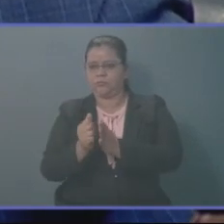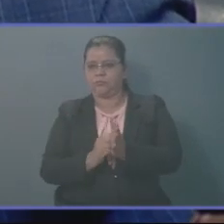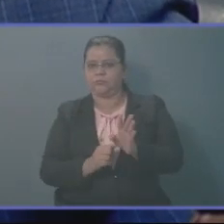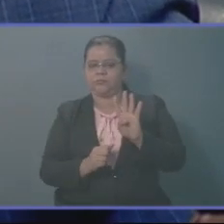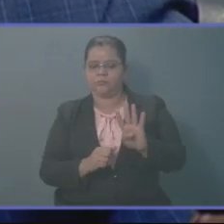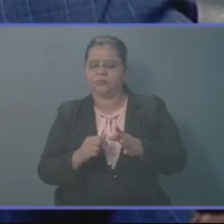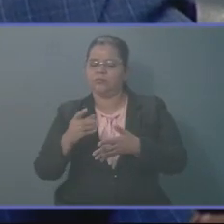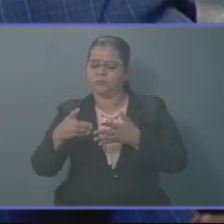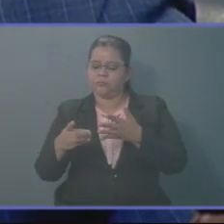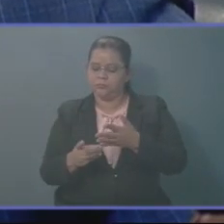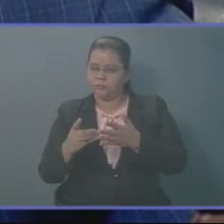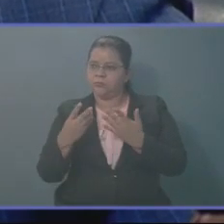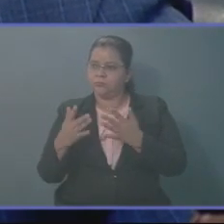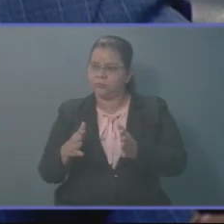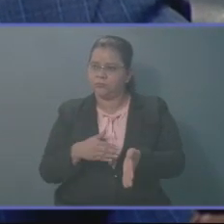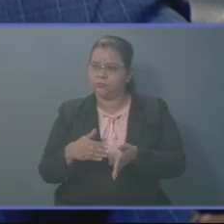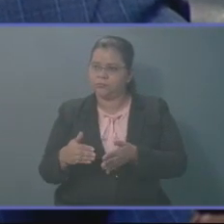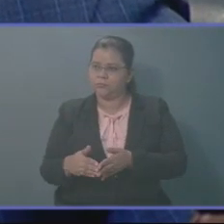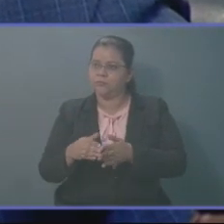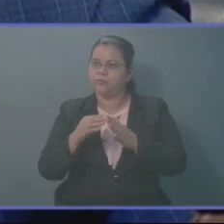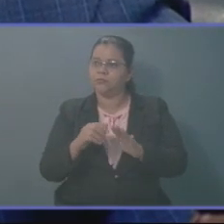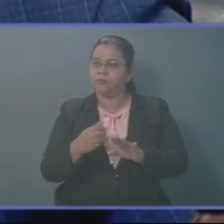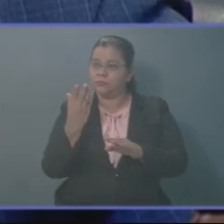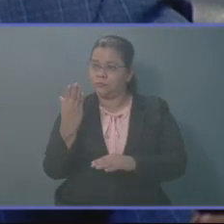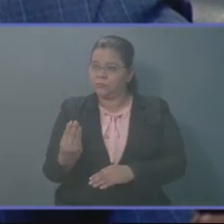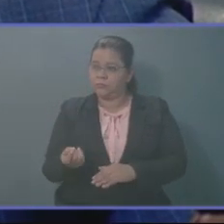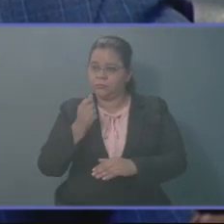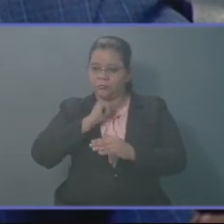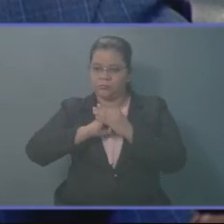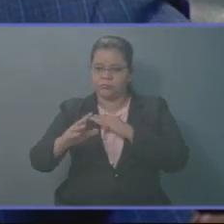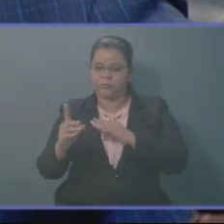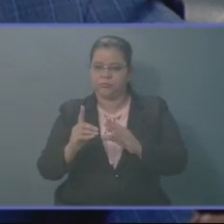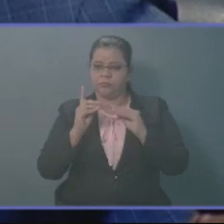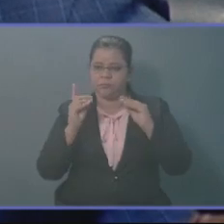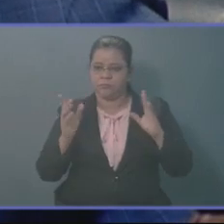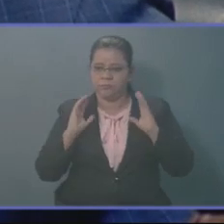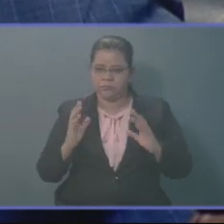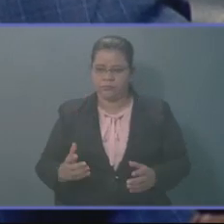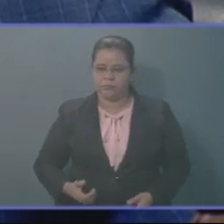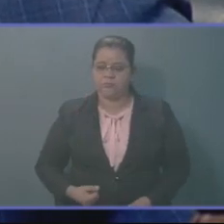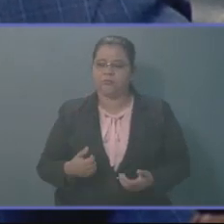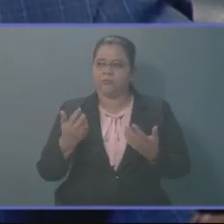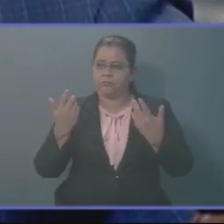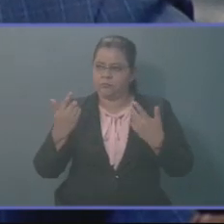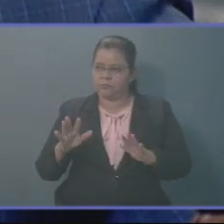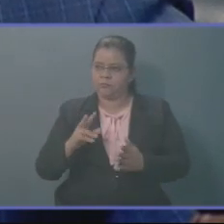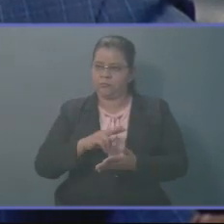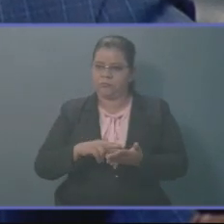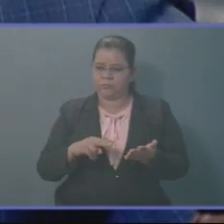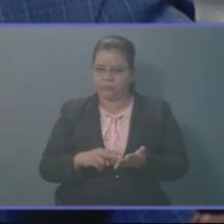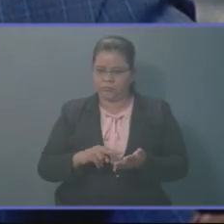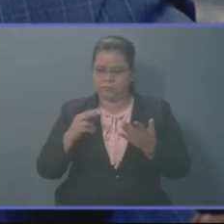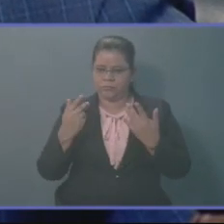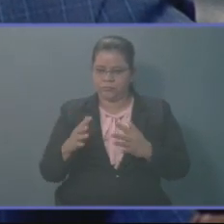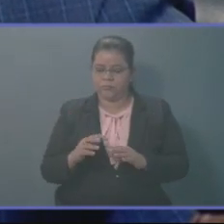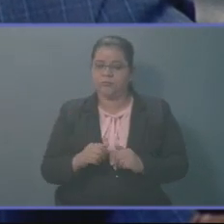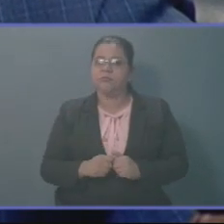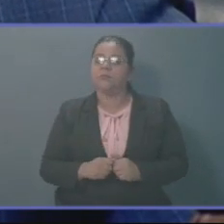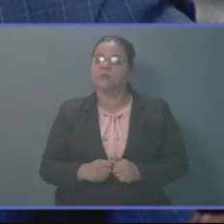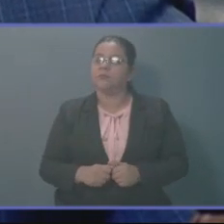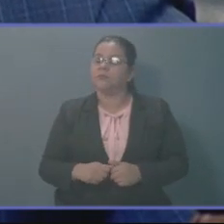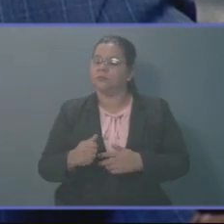presente decreto entrará en vigencia a partir del día de su publicación en el Diario Oficial, dado en el Salón Azul del